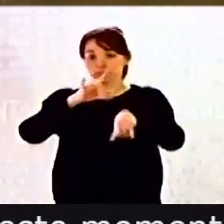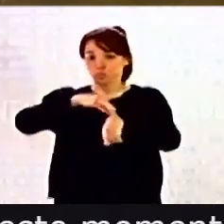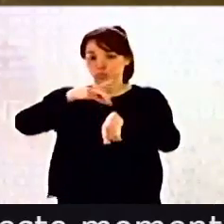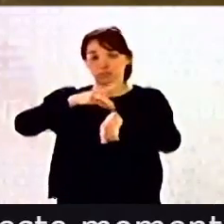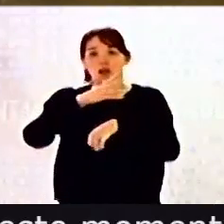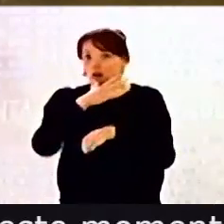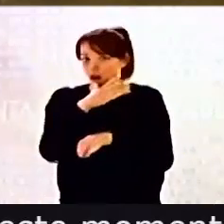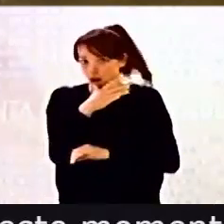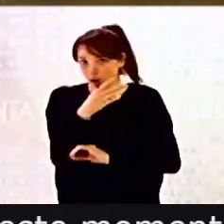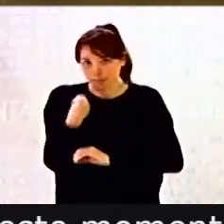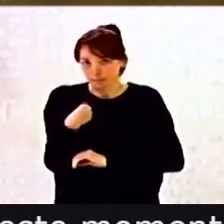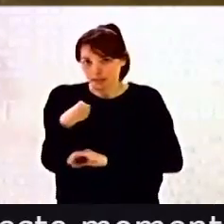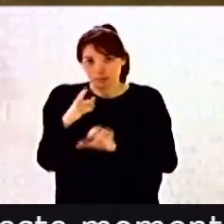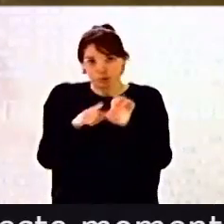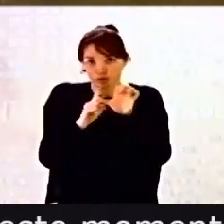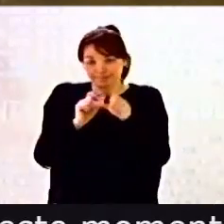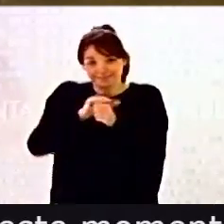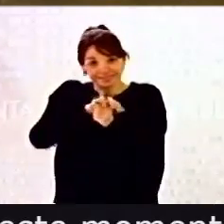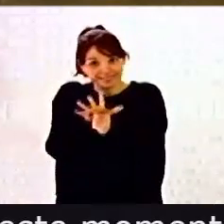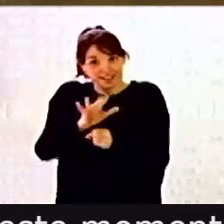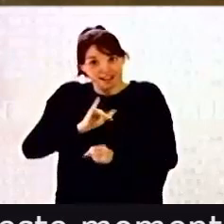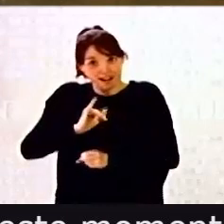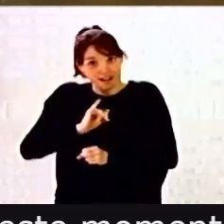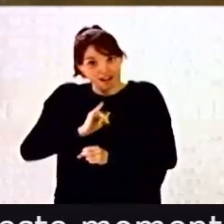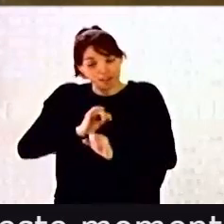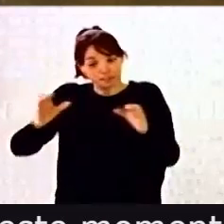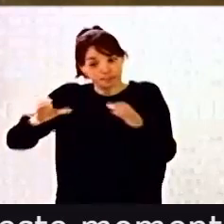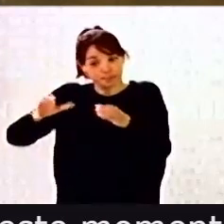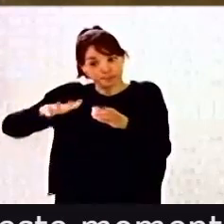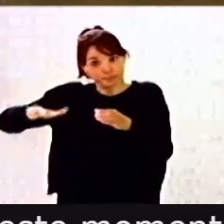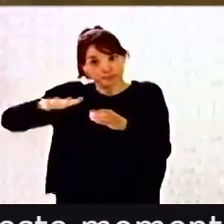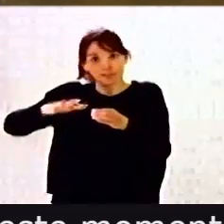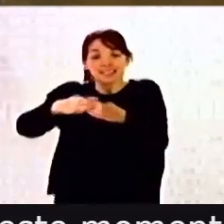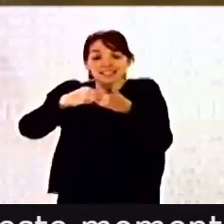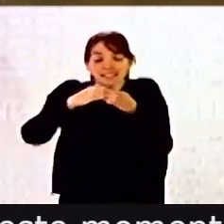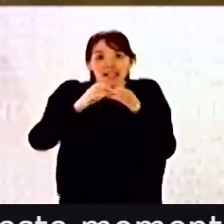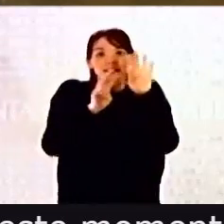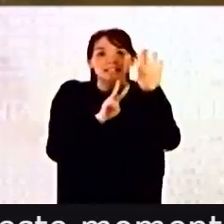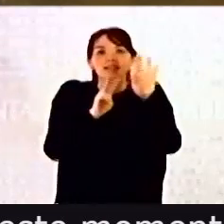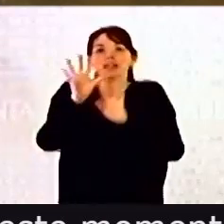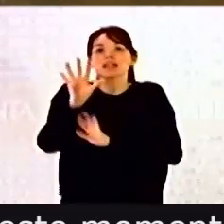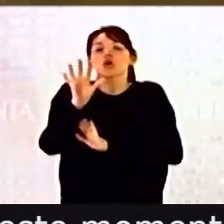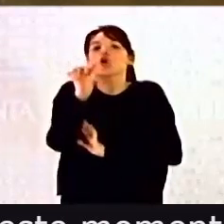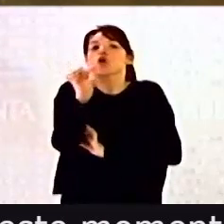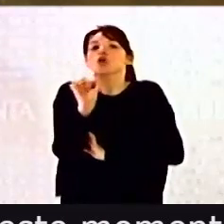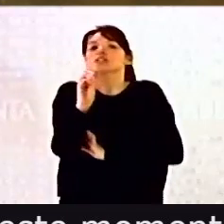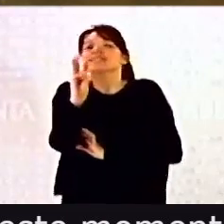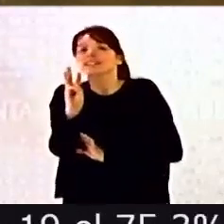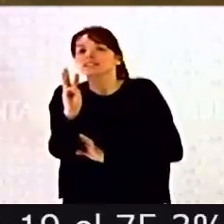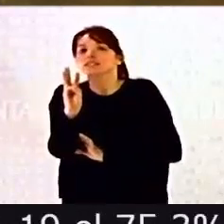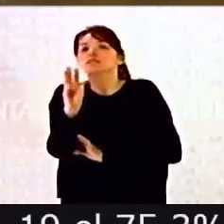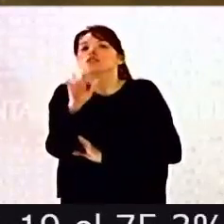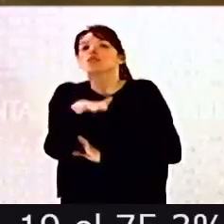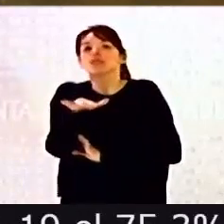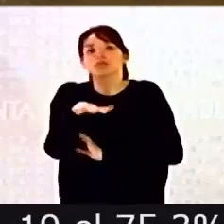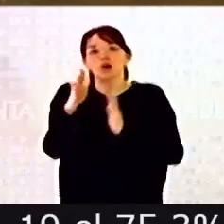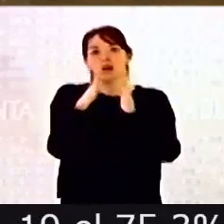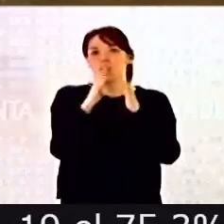infectados por el COVID-19, el 75,3% están en aislamiento